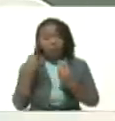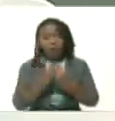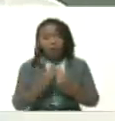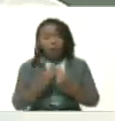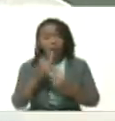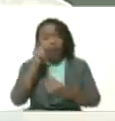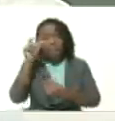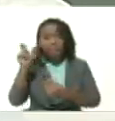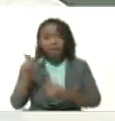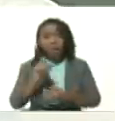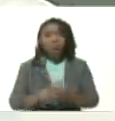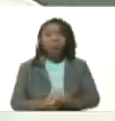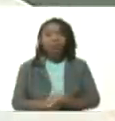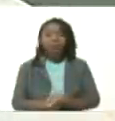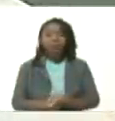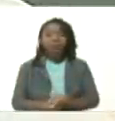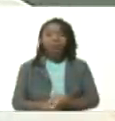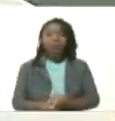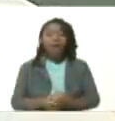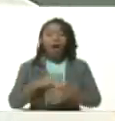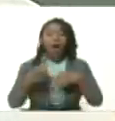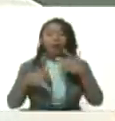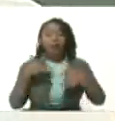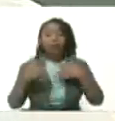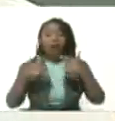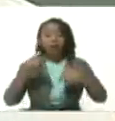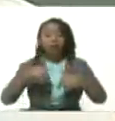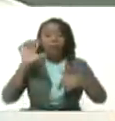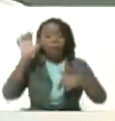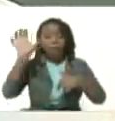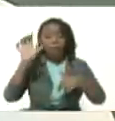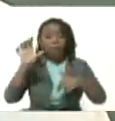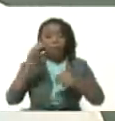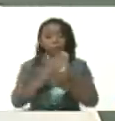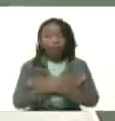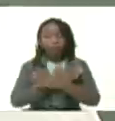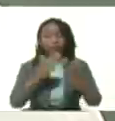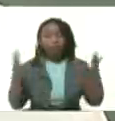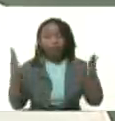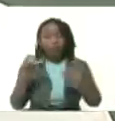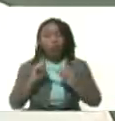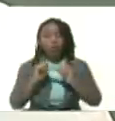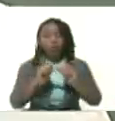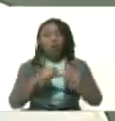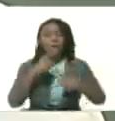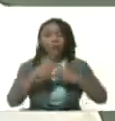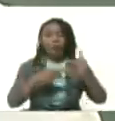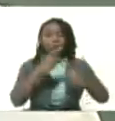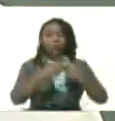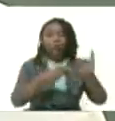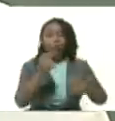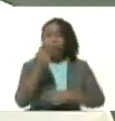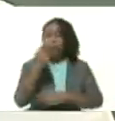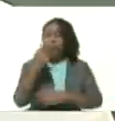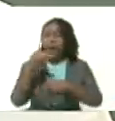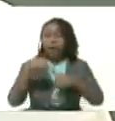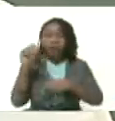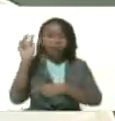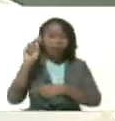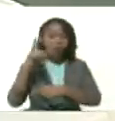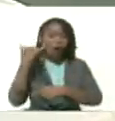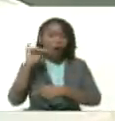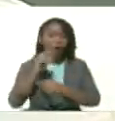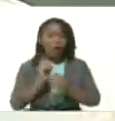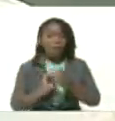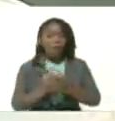Edgar Vidaurre, hacen vida en el país y están dispuestas a seguir produciendo medicamentos. Nosotros aquí en Venezuela tenemos